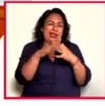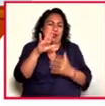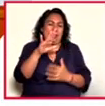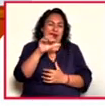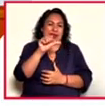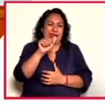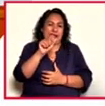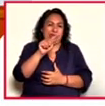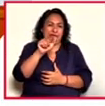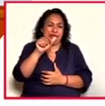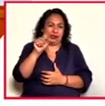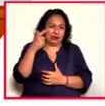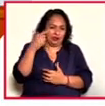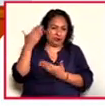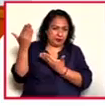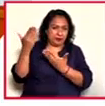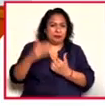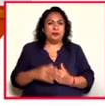pormenores.